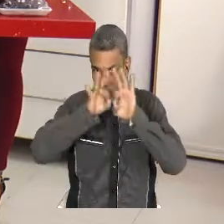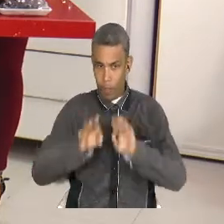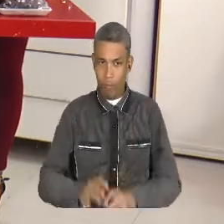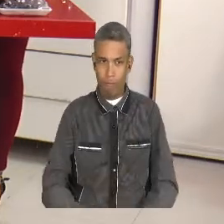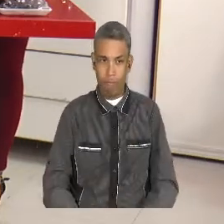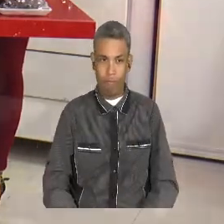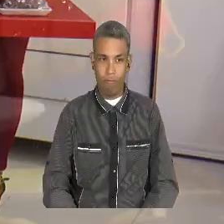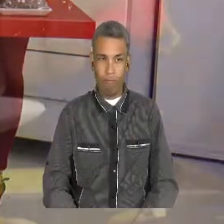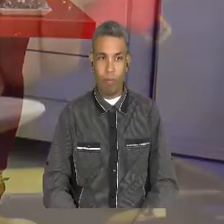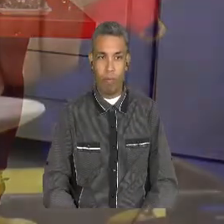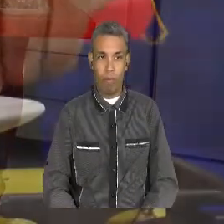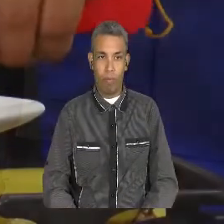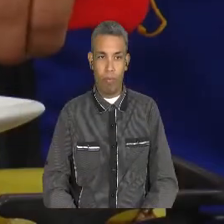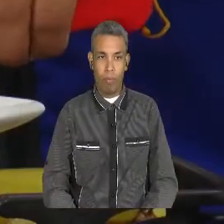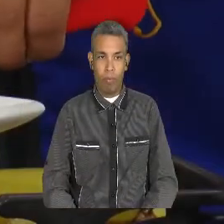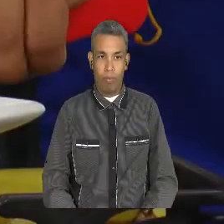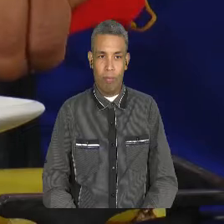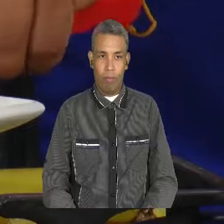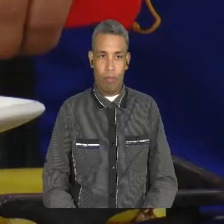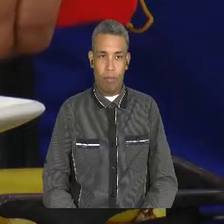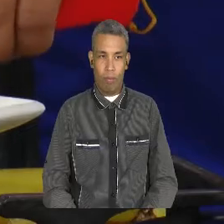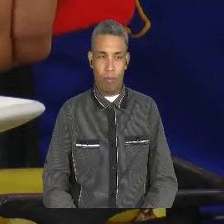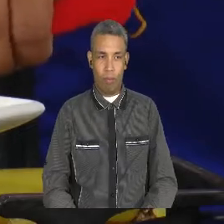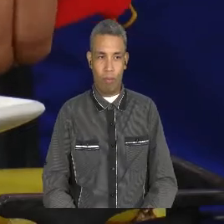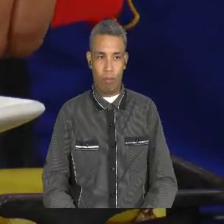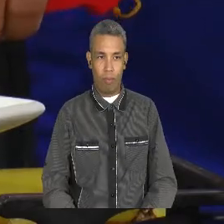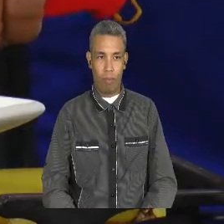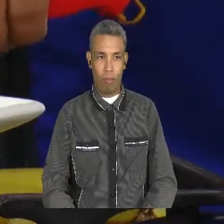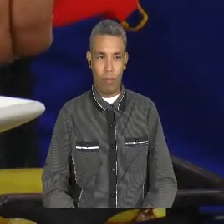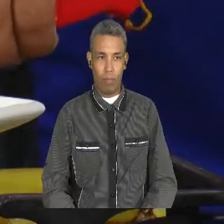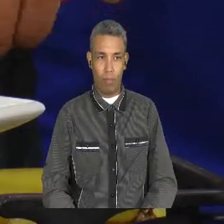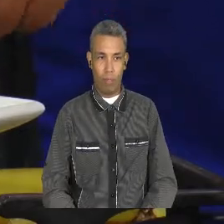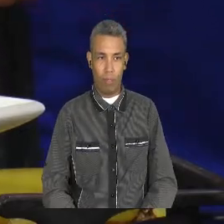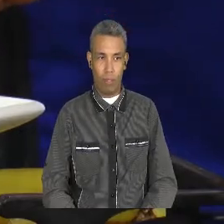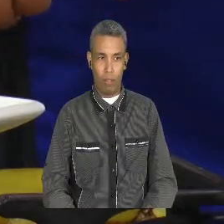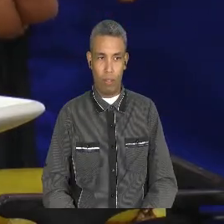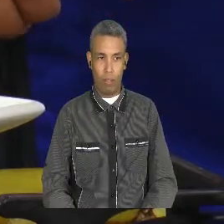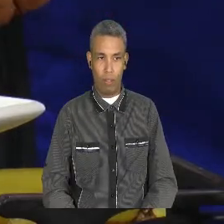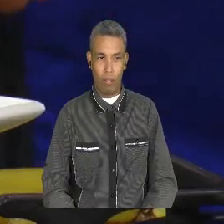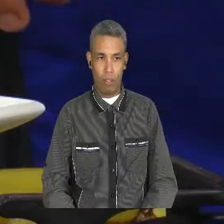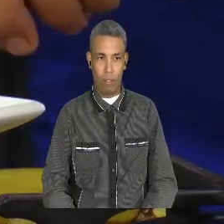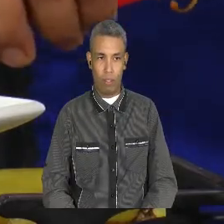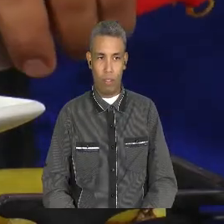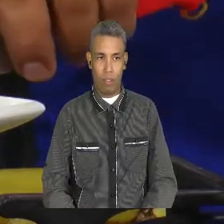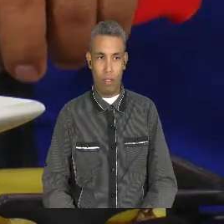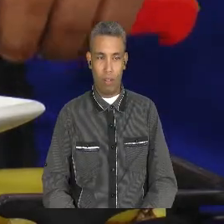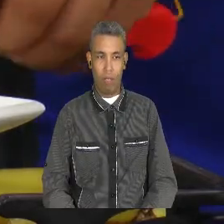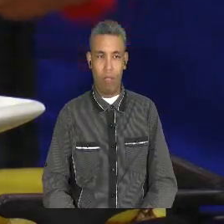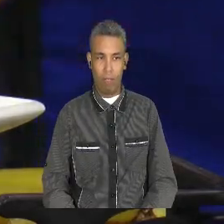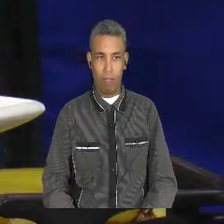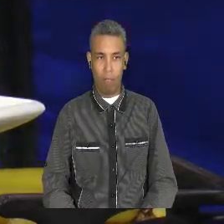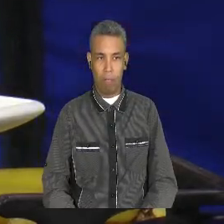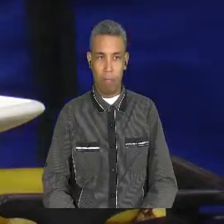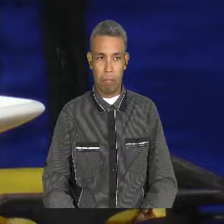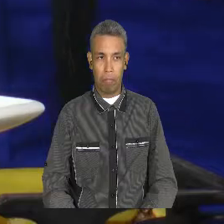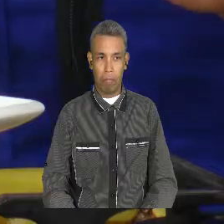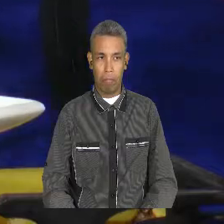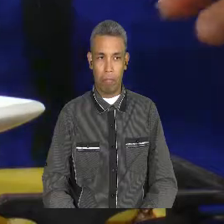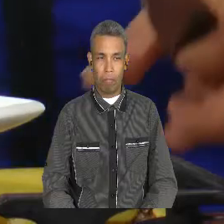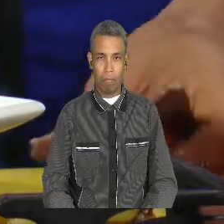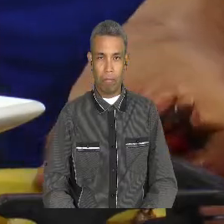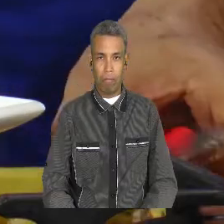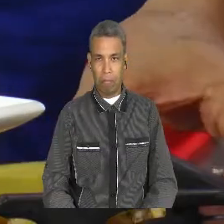aún esté congelado, porque sí, con estas temperaturas es... Bueno, Don Libardo, es recursivo, complejo. Vamos a buscarle una tablita. Es un